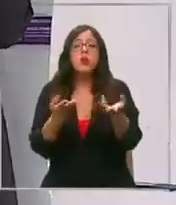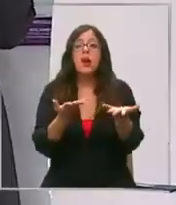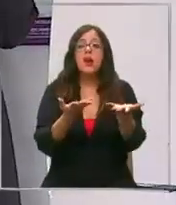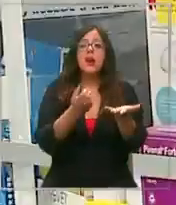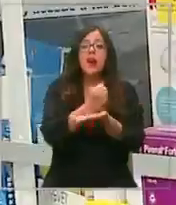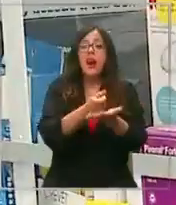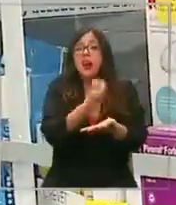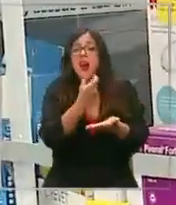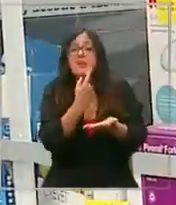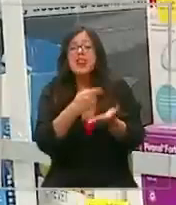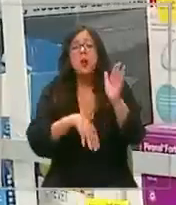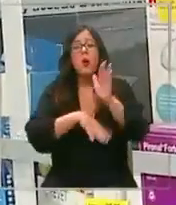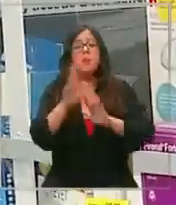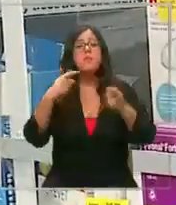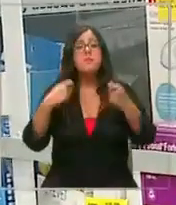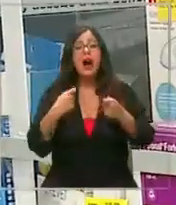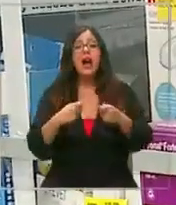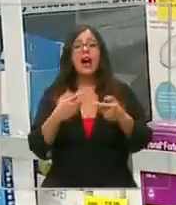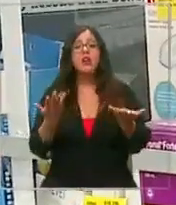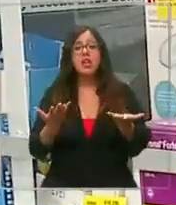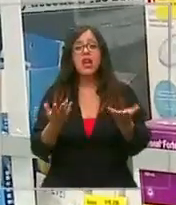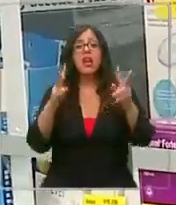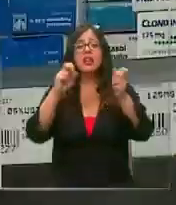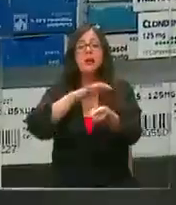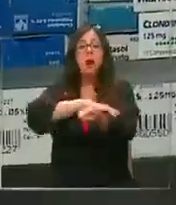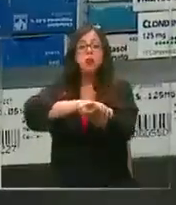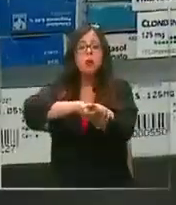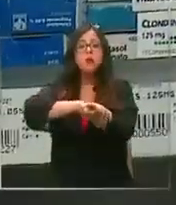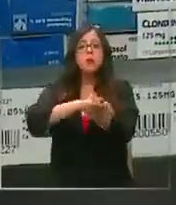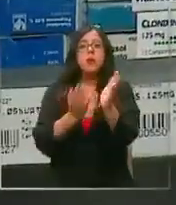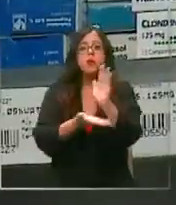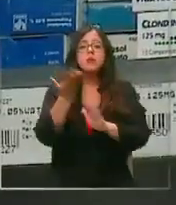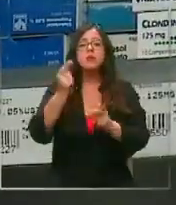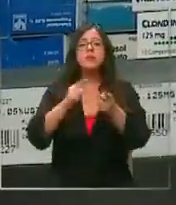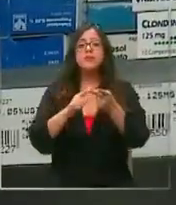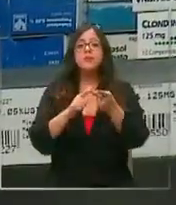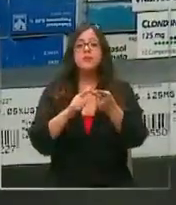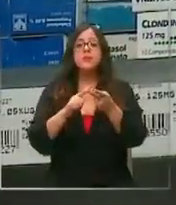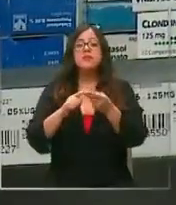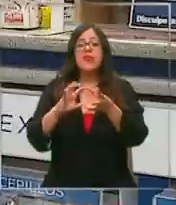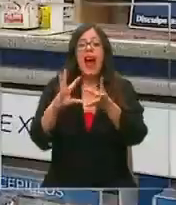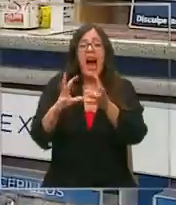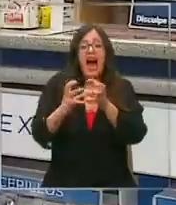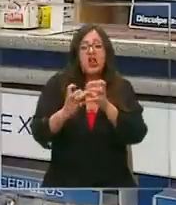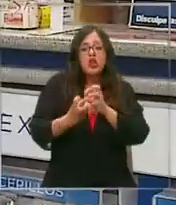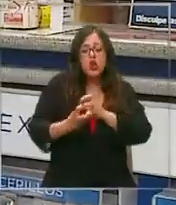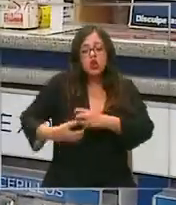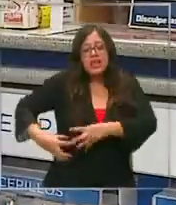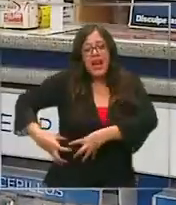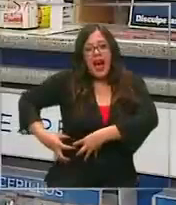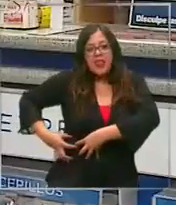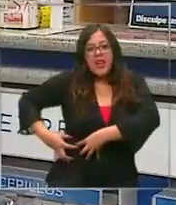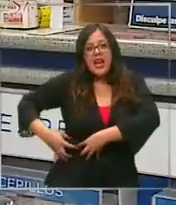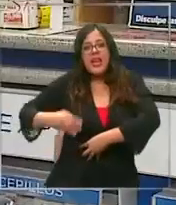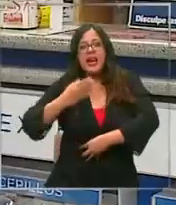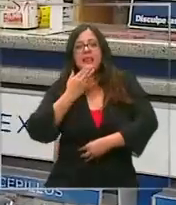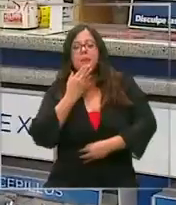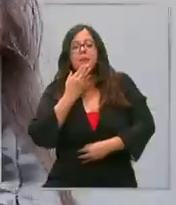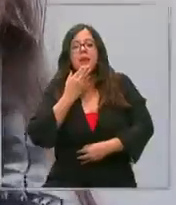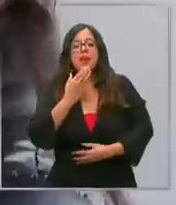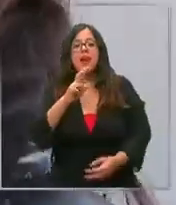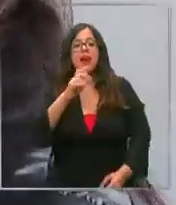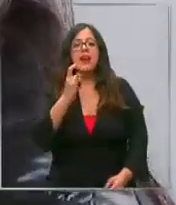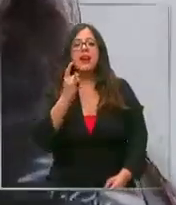más encareció el mes pasado fue aquel para tratar la hipertensión, la artrosis de cadera y rodilla y la artritis reumatoide.